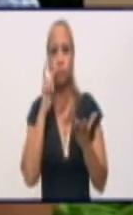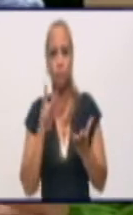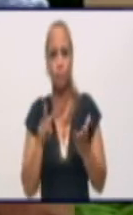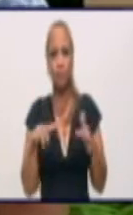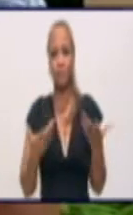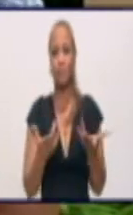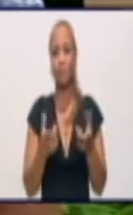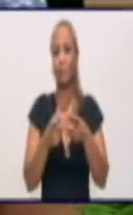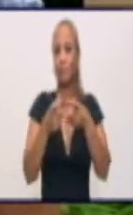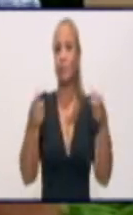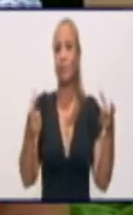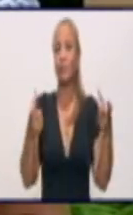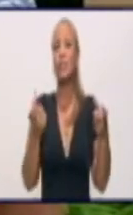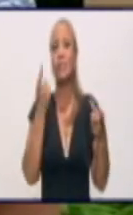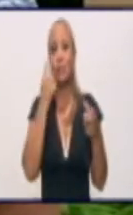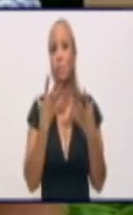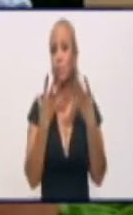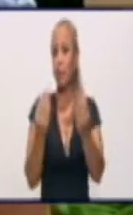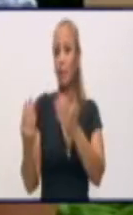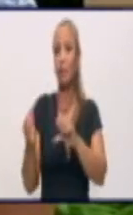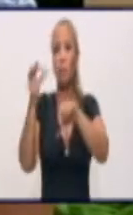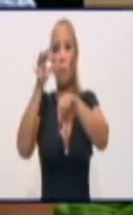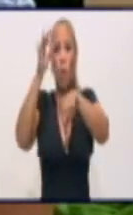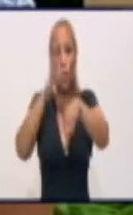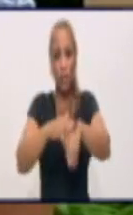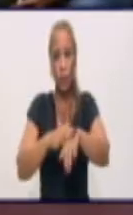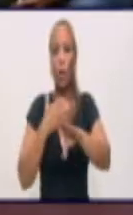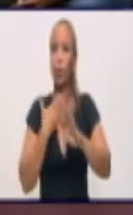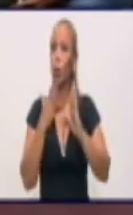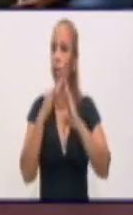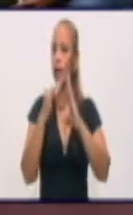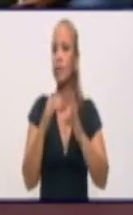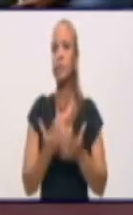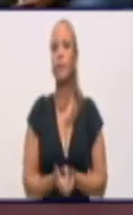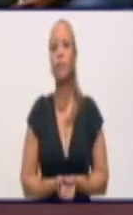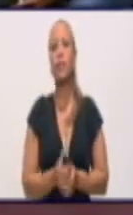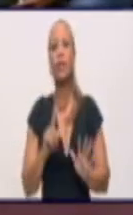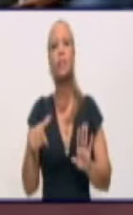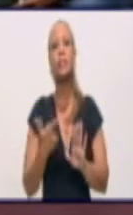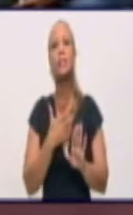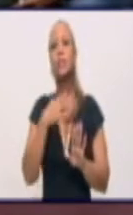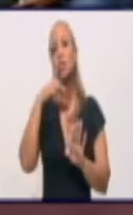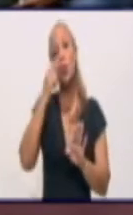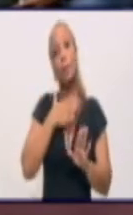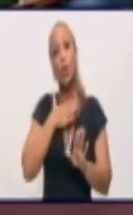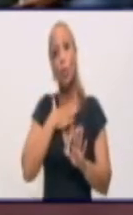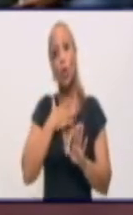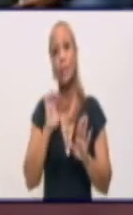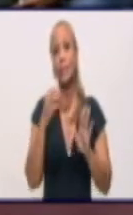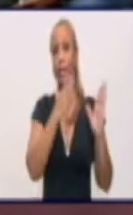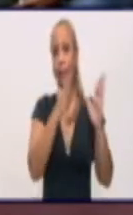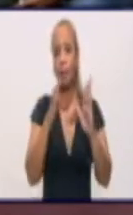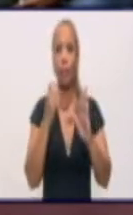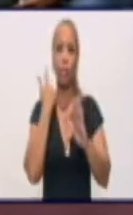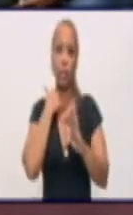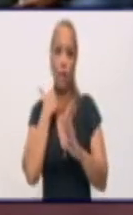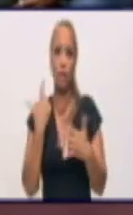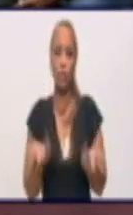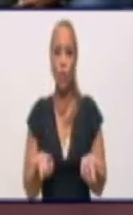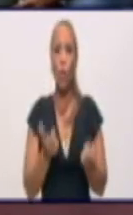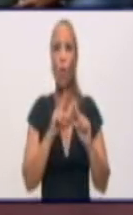un alza en la aparición de mosquitos en nuestras casas. Sí, como no, a ver, esto es propio de esta etapa del año, ¿no?